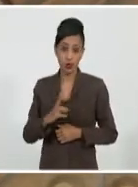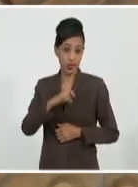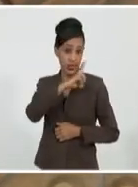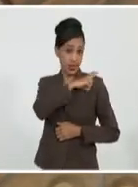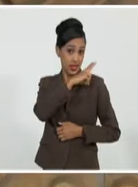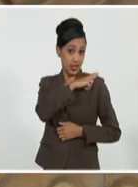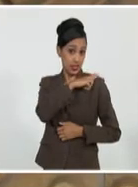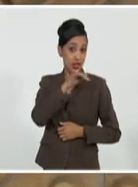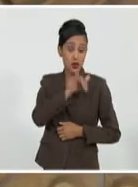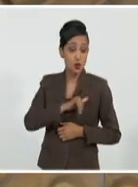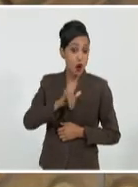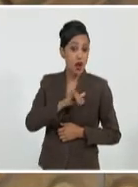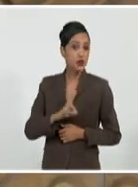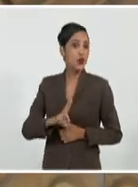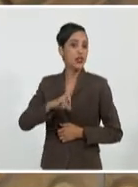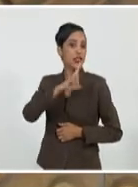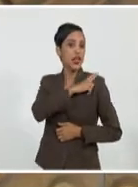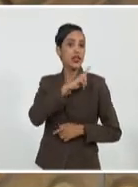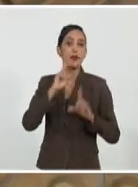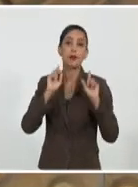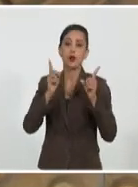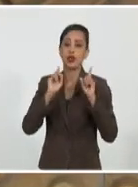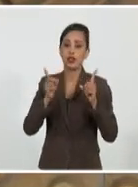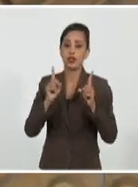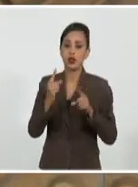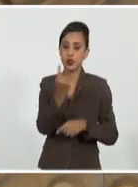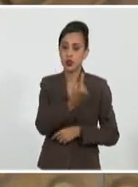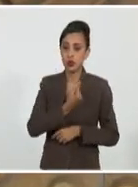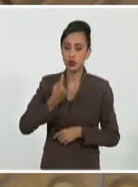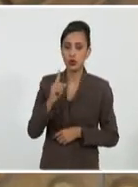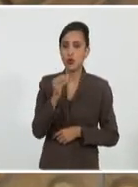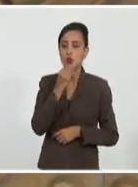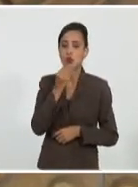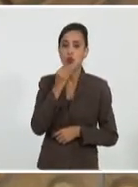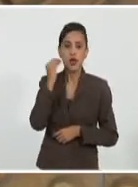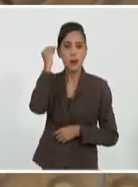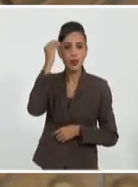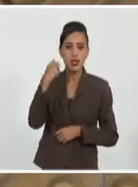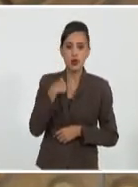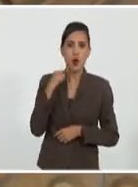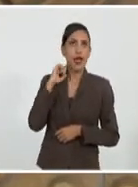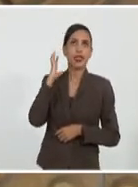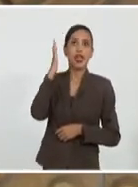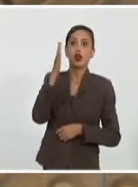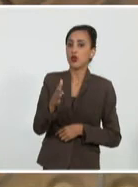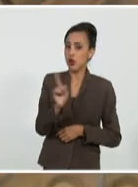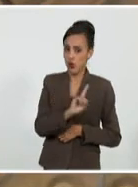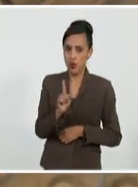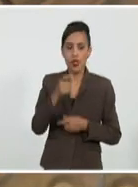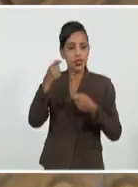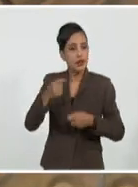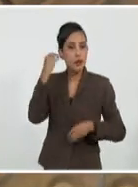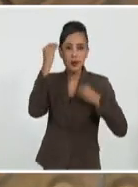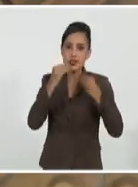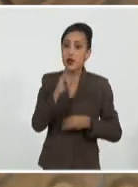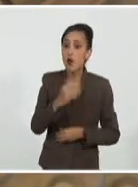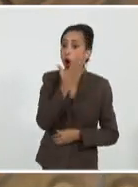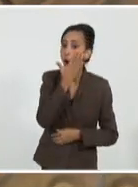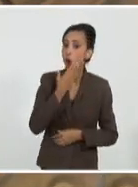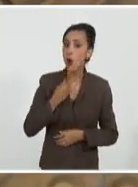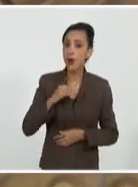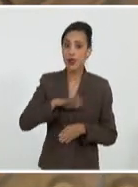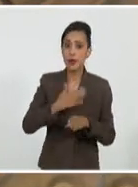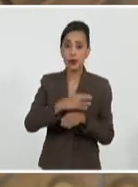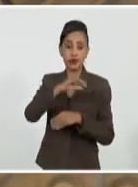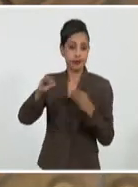somos dirigentes políticos. Y uno no puede pensar en que uno es eterno en un cargo, uno siempre tiene que pensar en la continuidad. Yo soy una